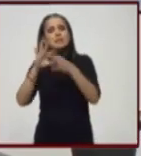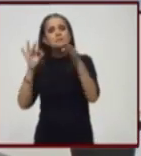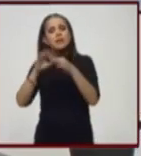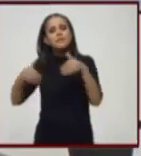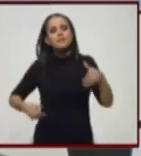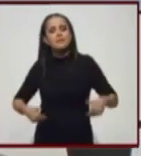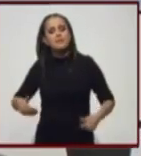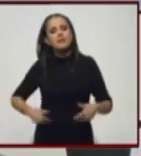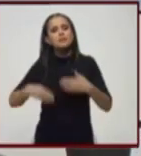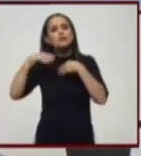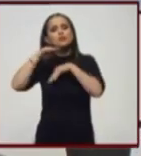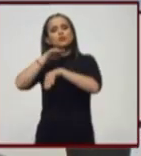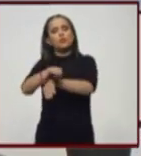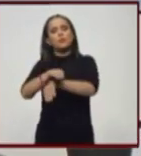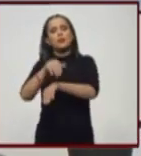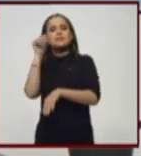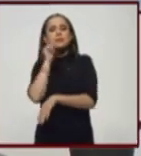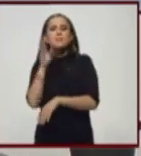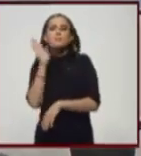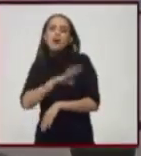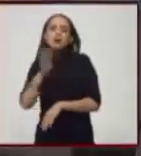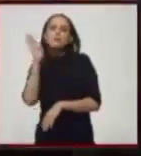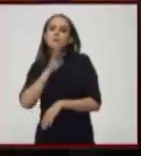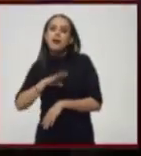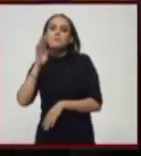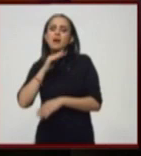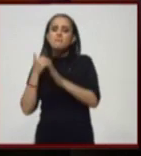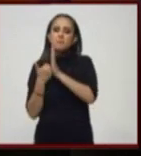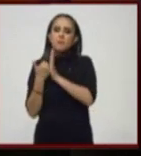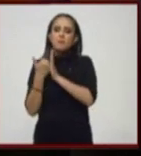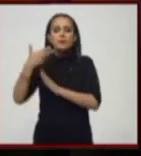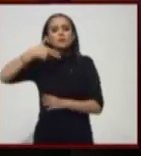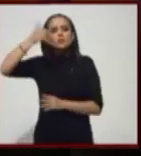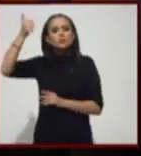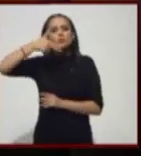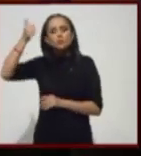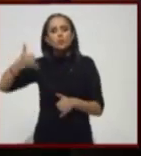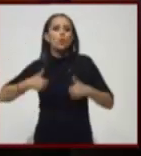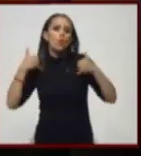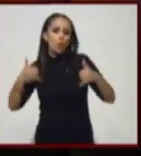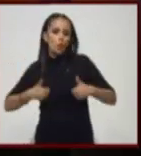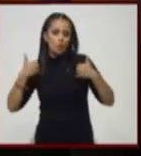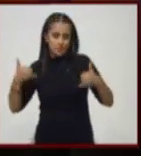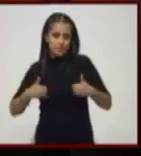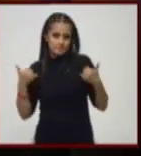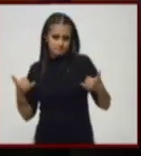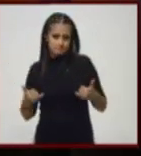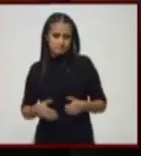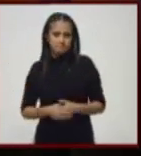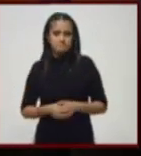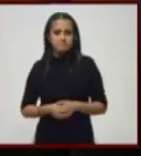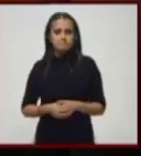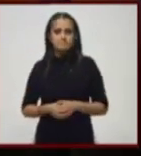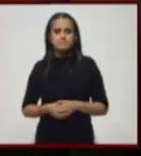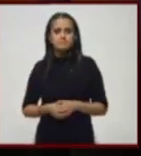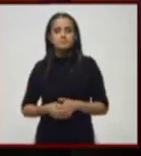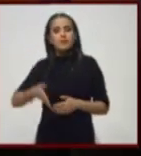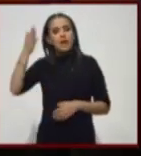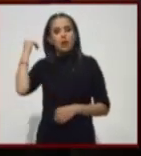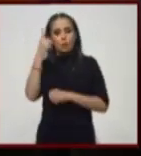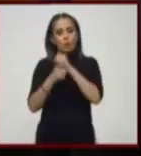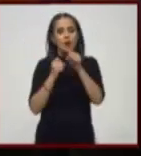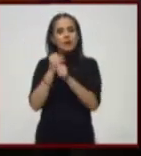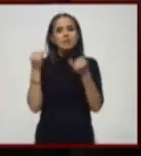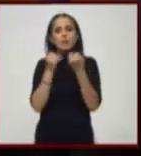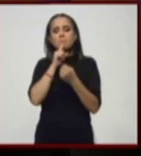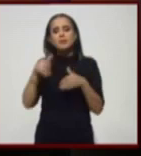cada vez desafortunado mayor índice de suicidios en jóvenes adolescentes el año pasado hicimos